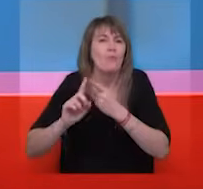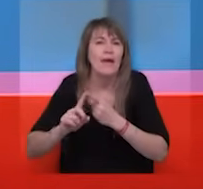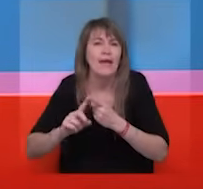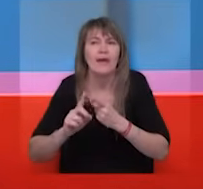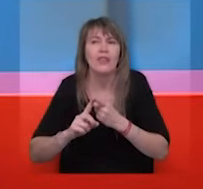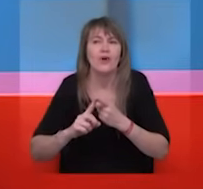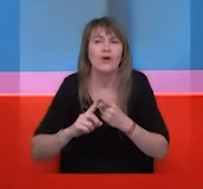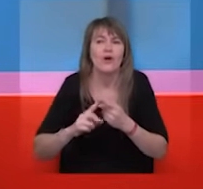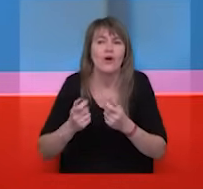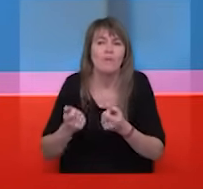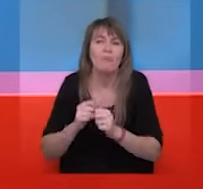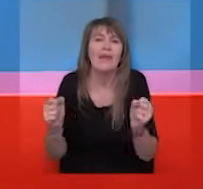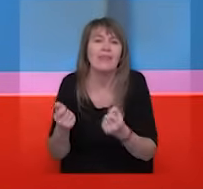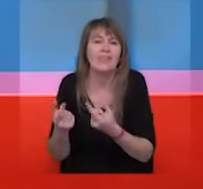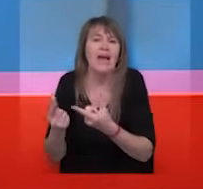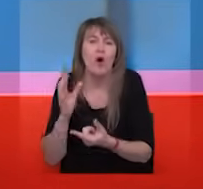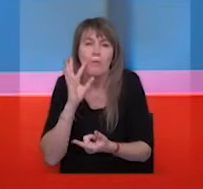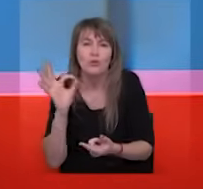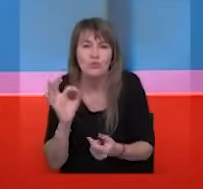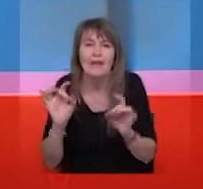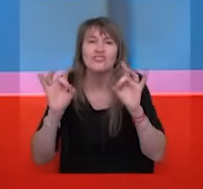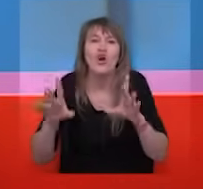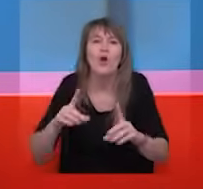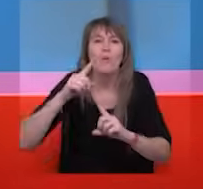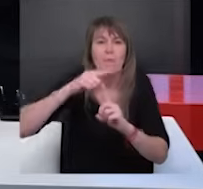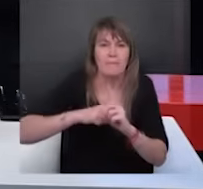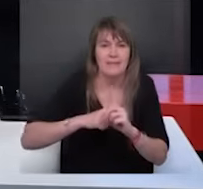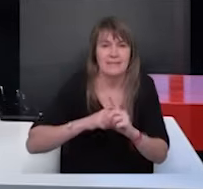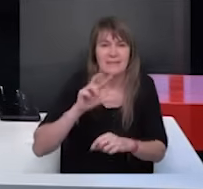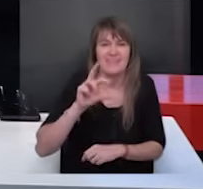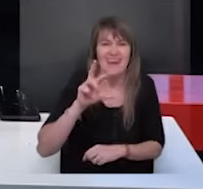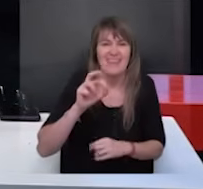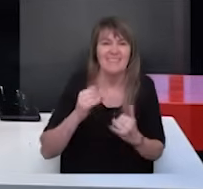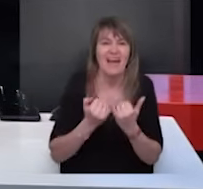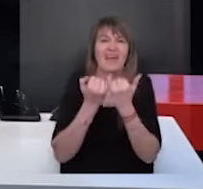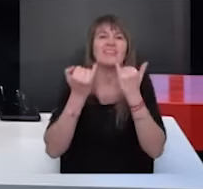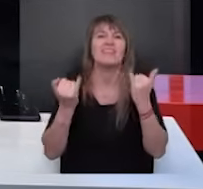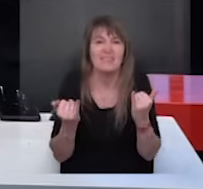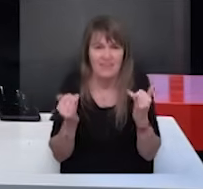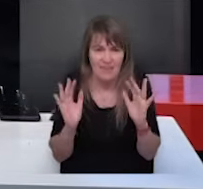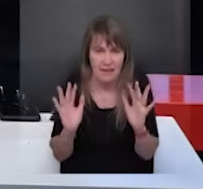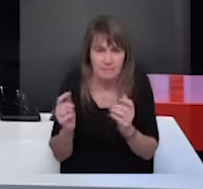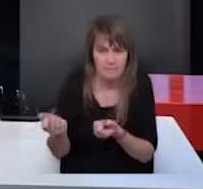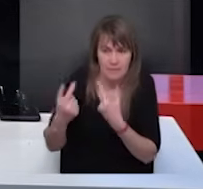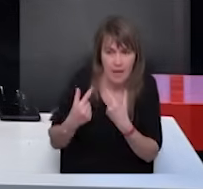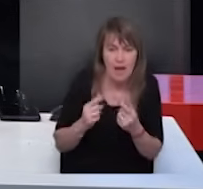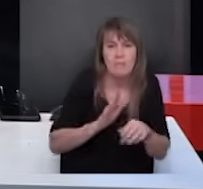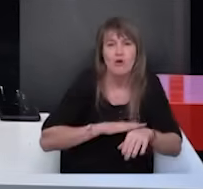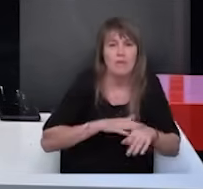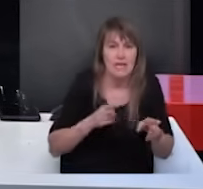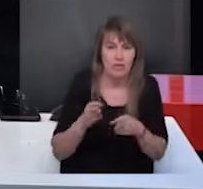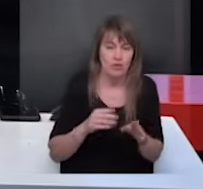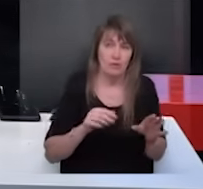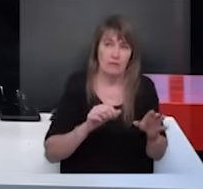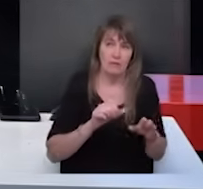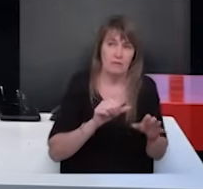una concesión y solamente por 30 días Estaban obligados a ceder espacio entre las 18